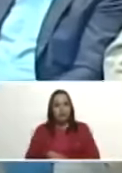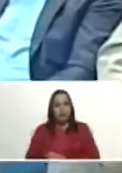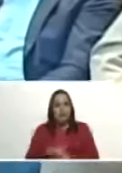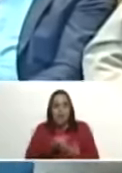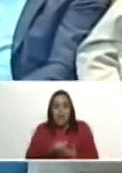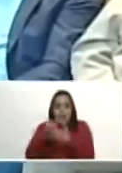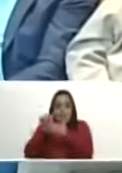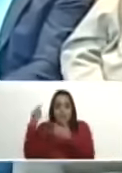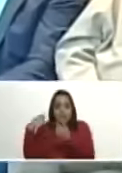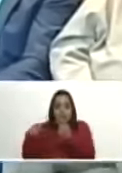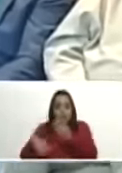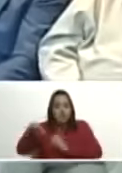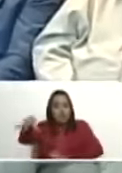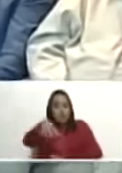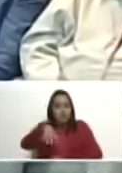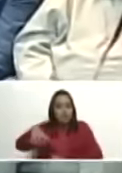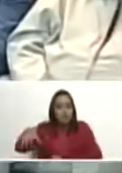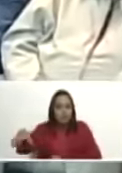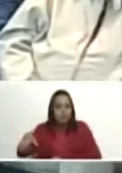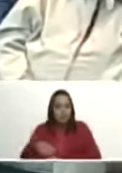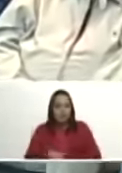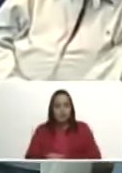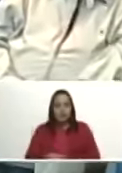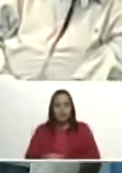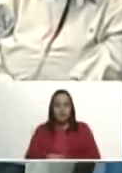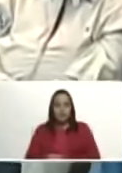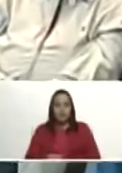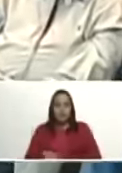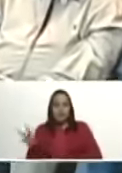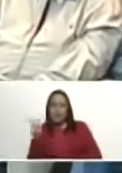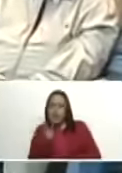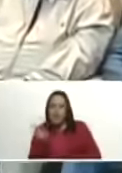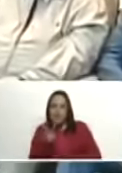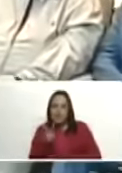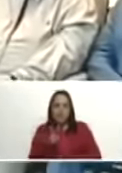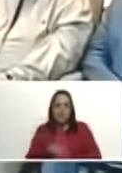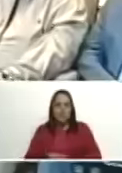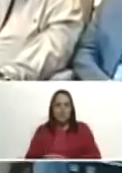líderes de sus regiones, de una Venezuela